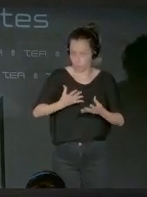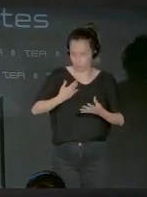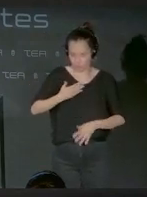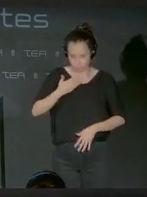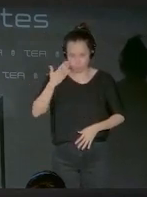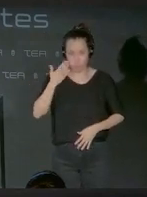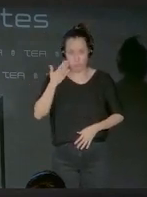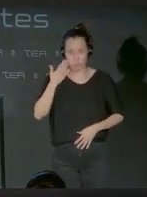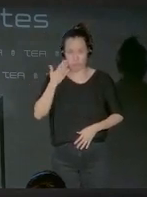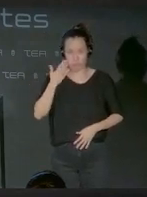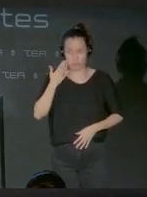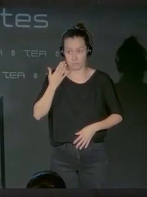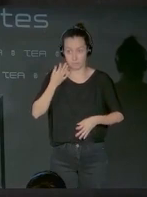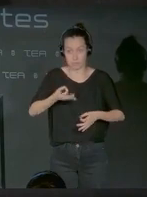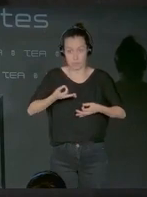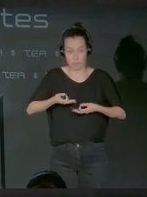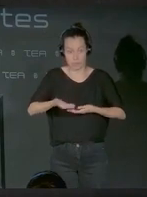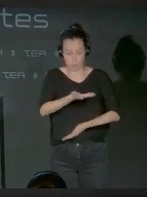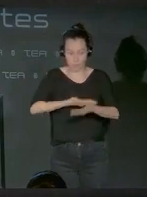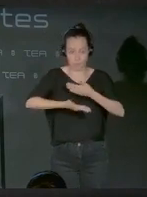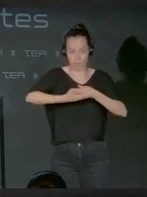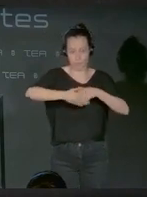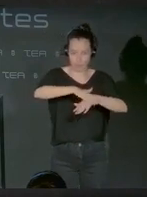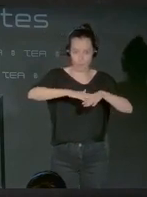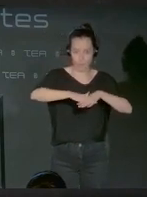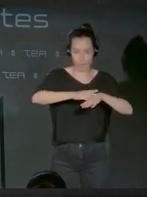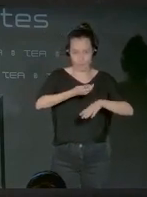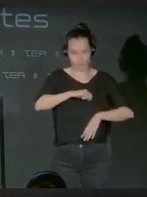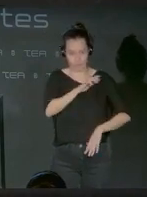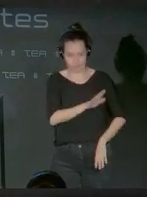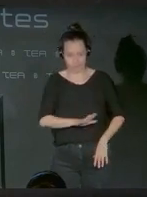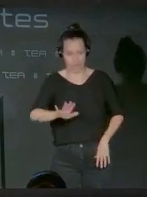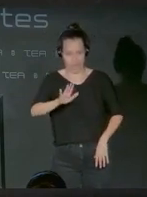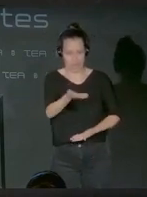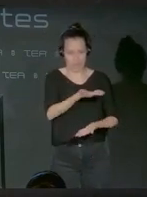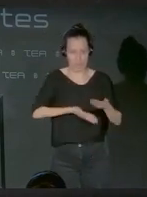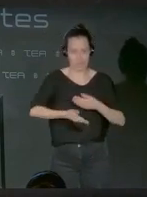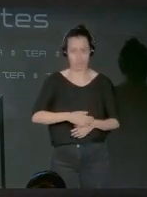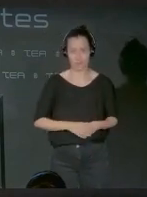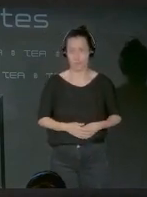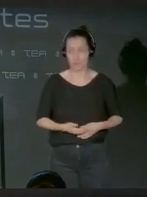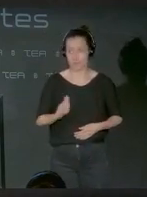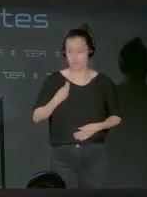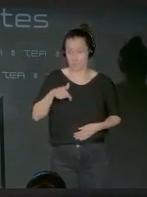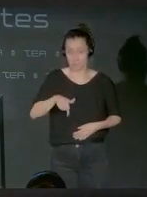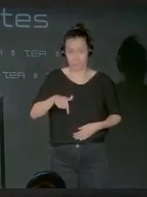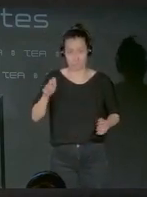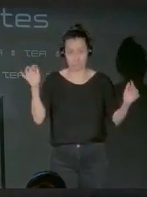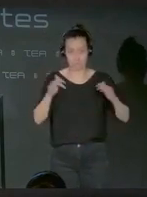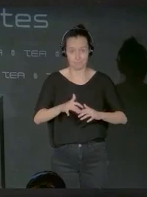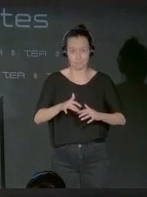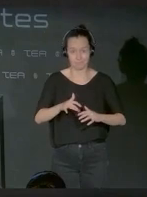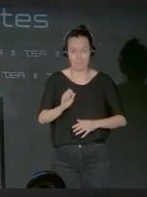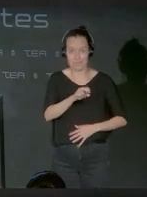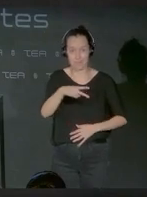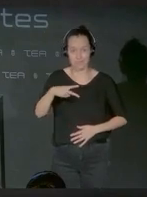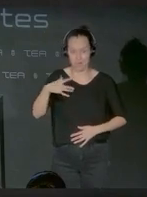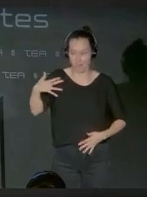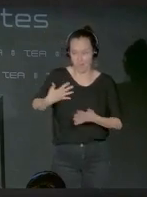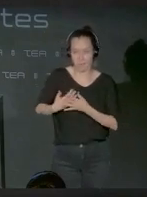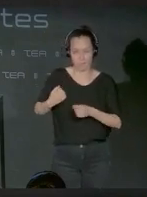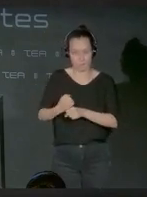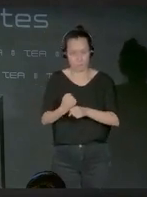Está realizando de manera conjunta con con el gobierno de nuestra nación como decía este encuentro es el resultado del trabajo bien hecho desde